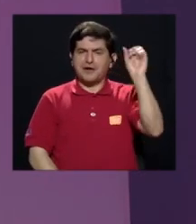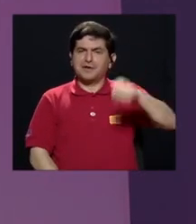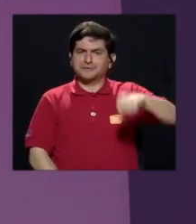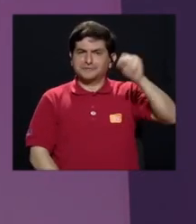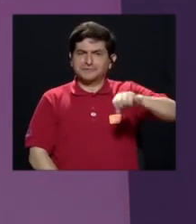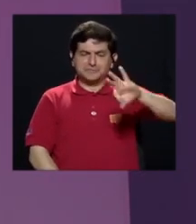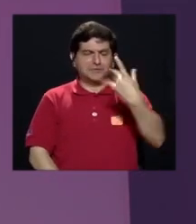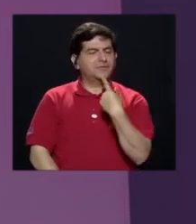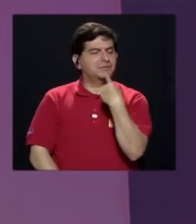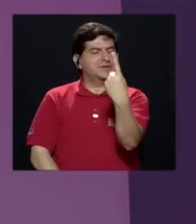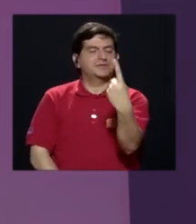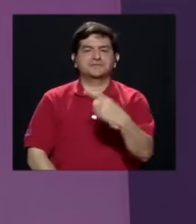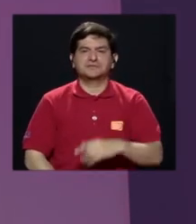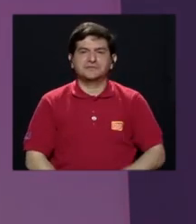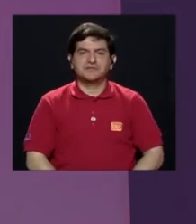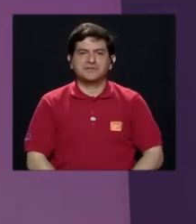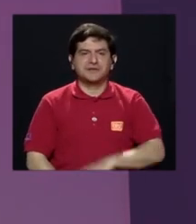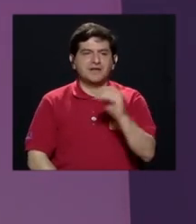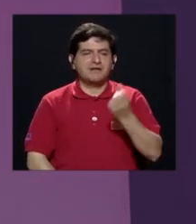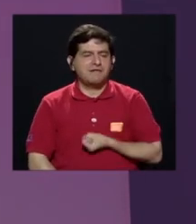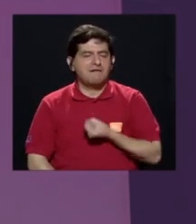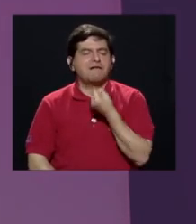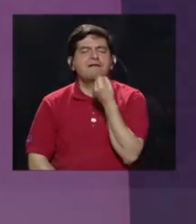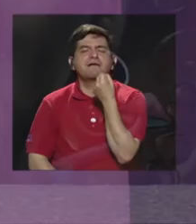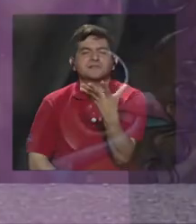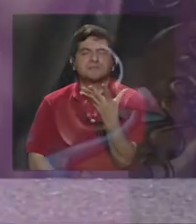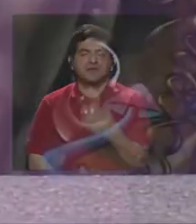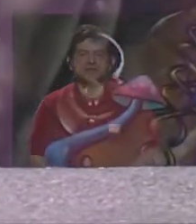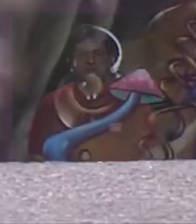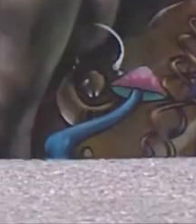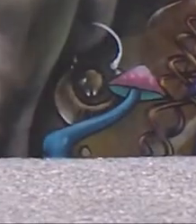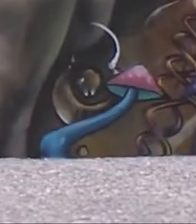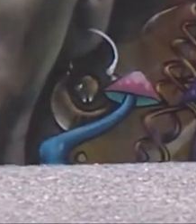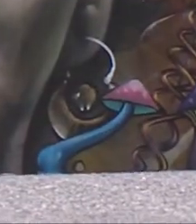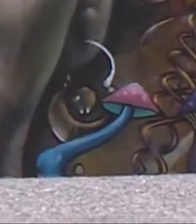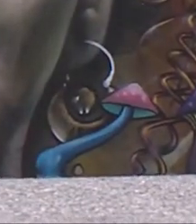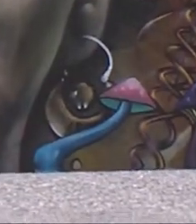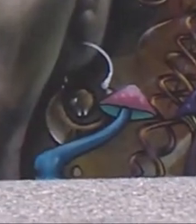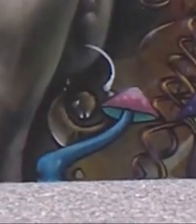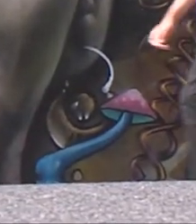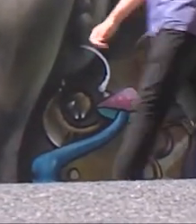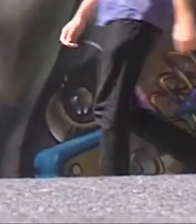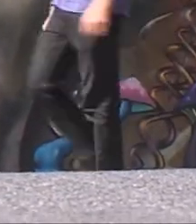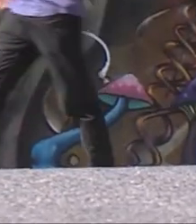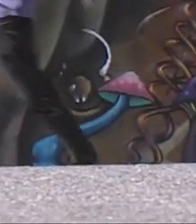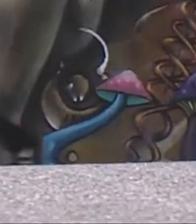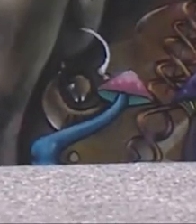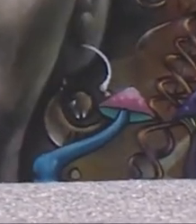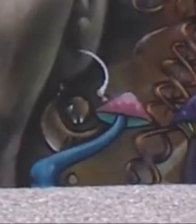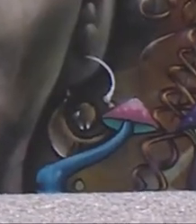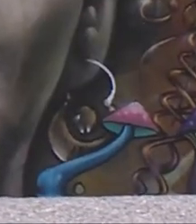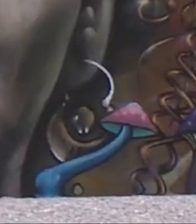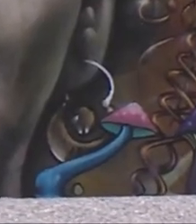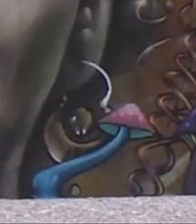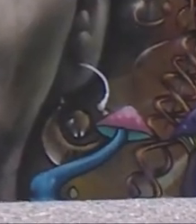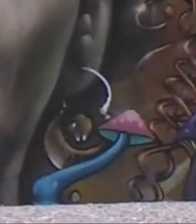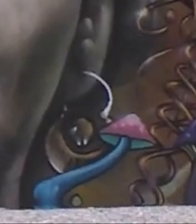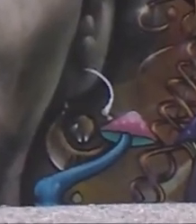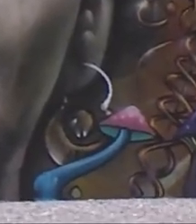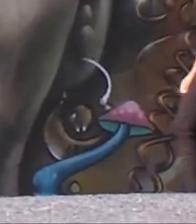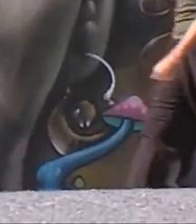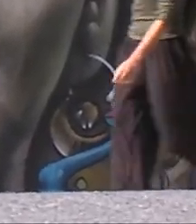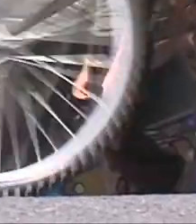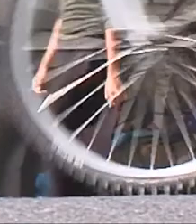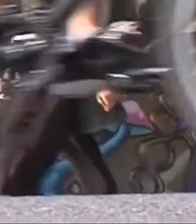manera de decir y de expresar, incluso de reclamar. ¿Cómo creen ustedes que influye el arte que